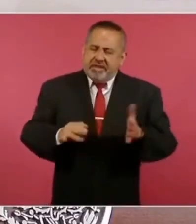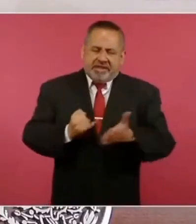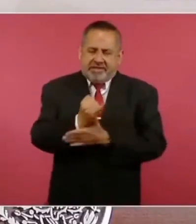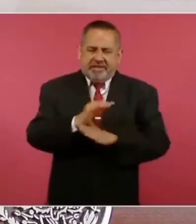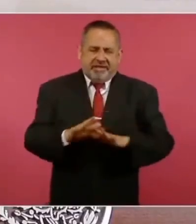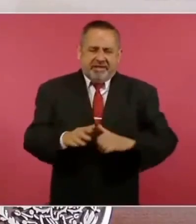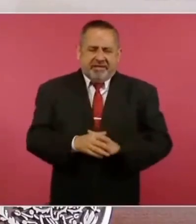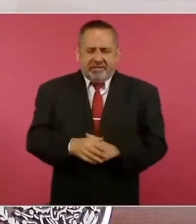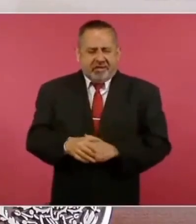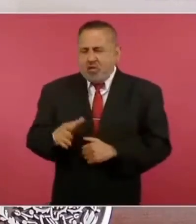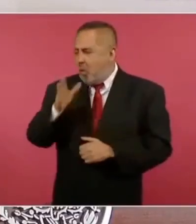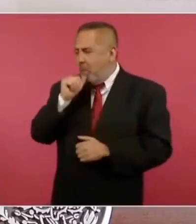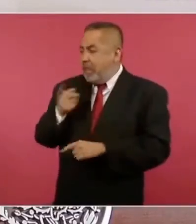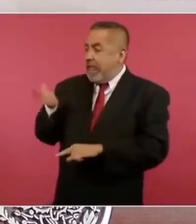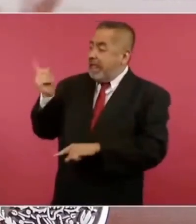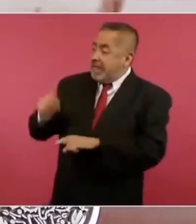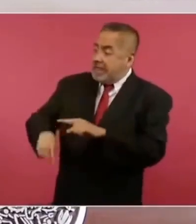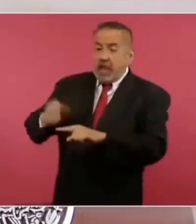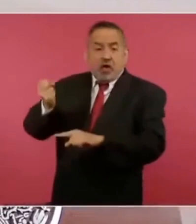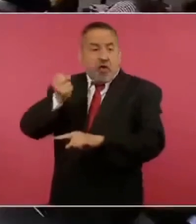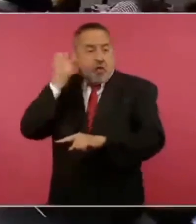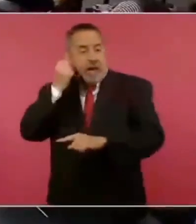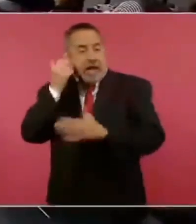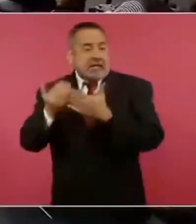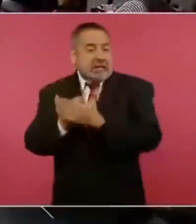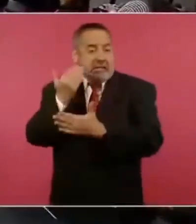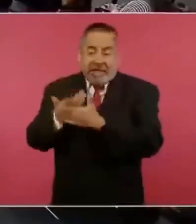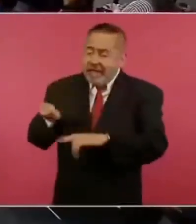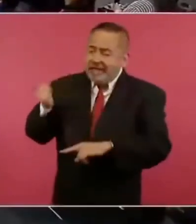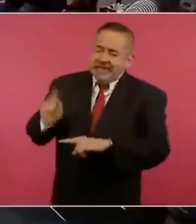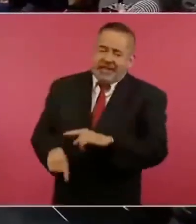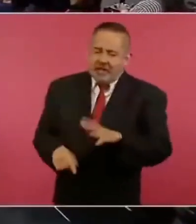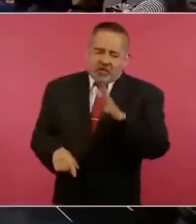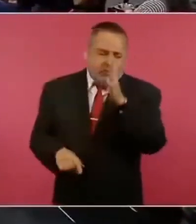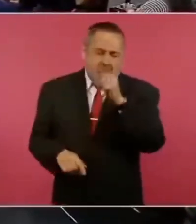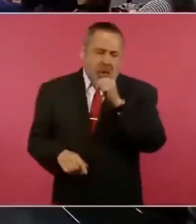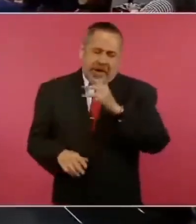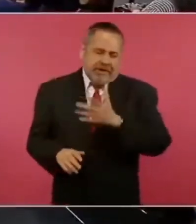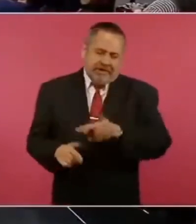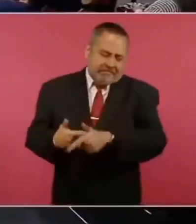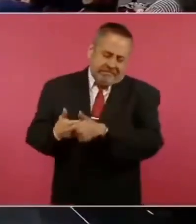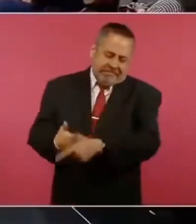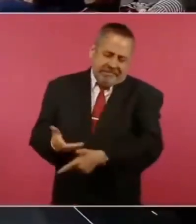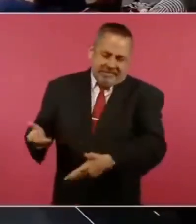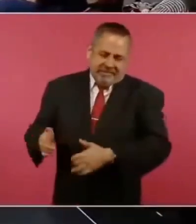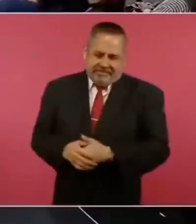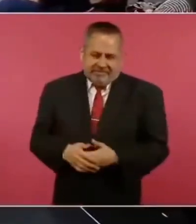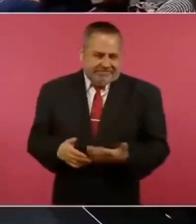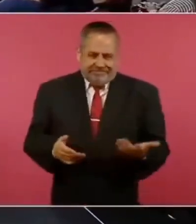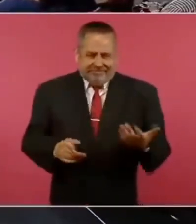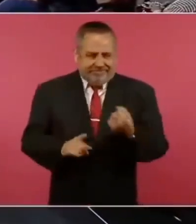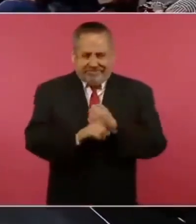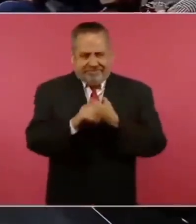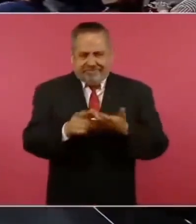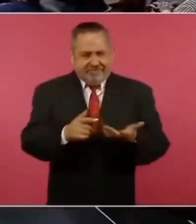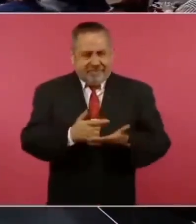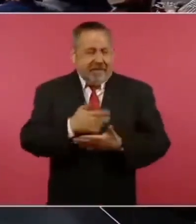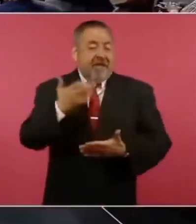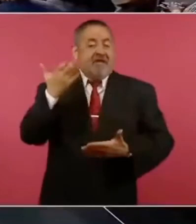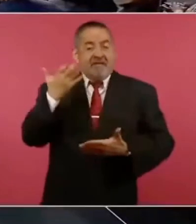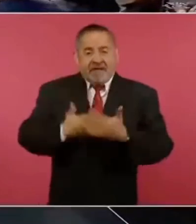que no es posible hacerlo. Sería una gravísima